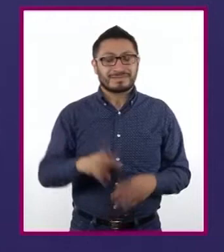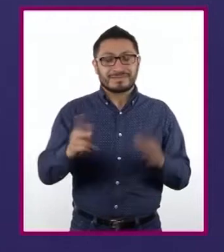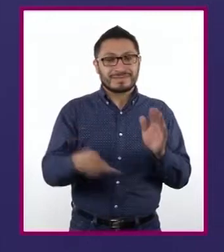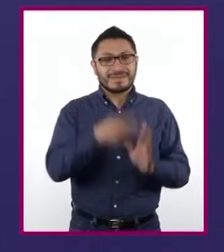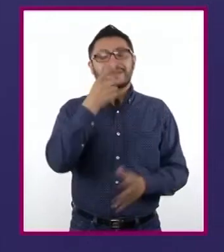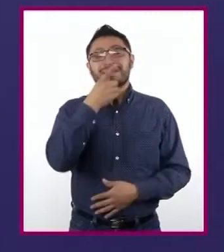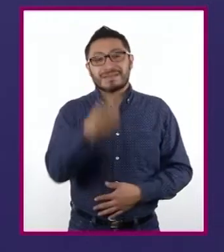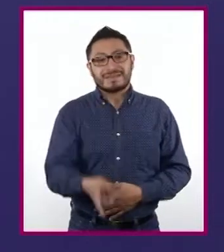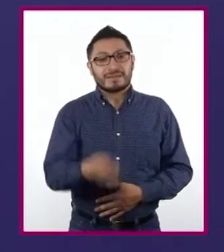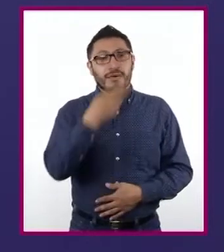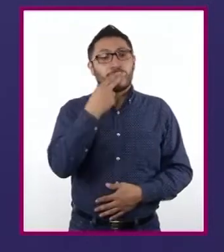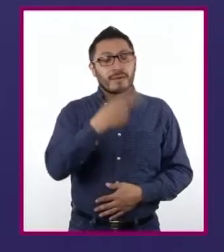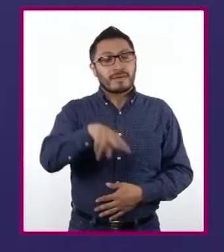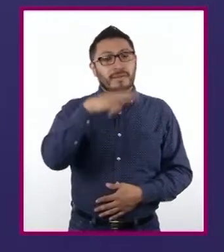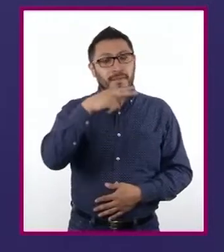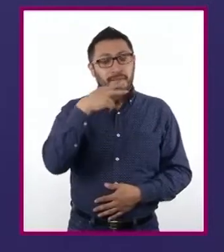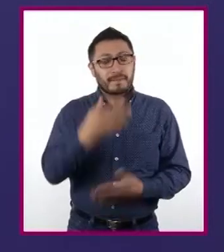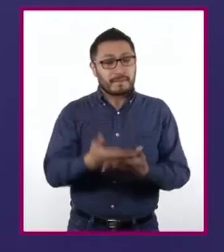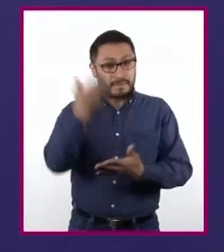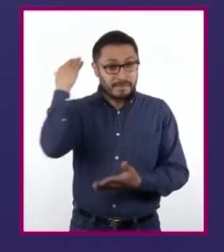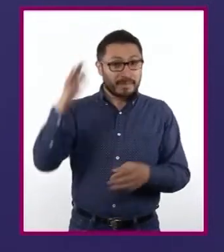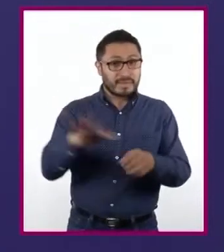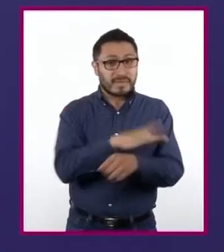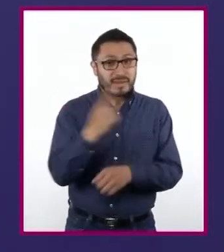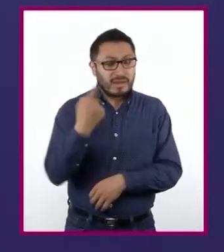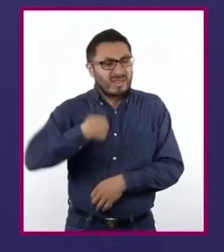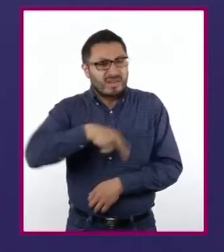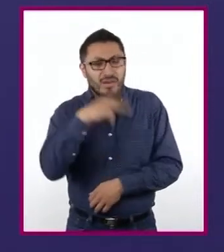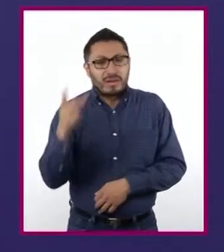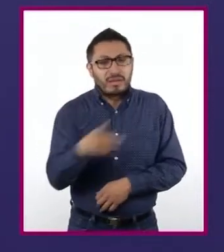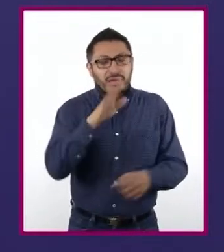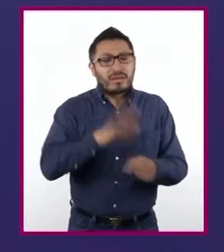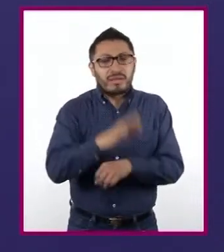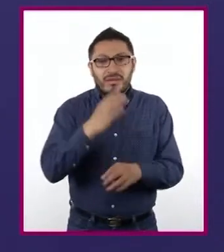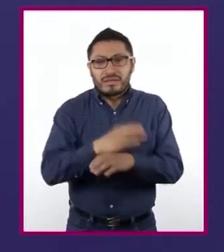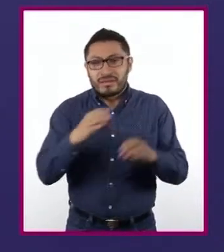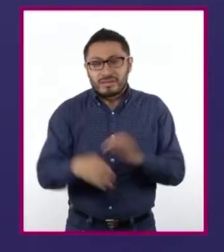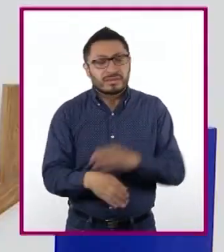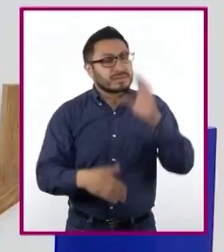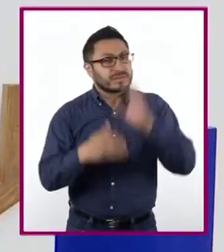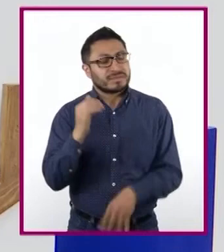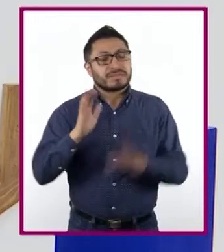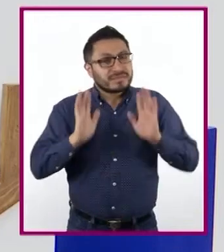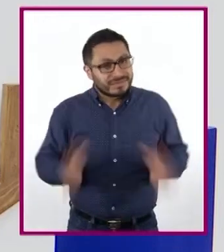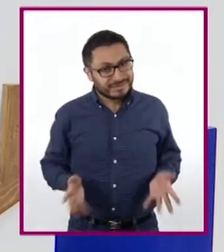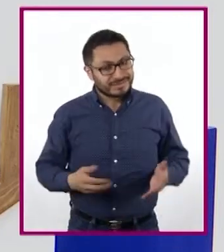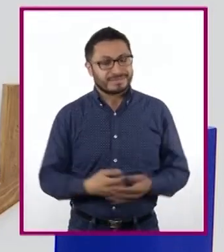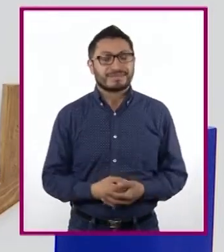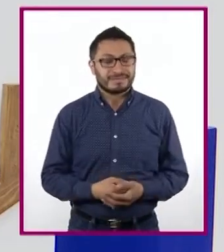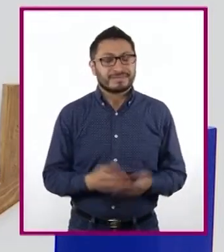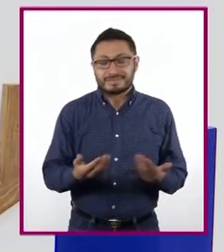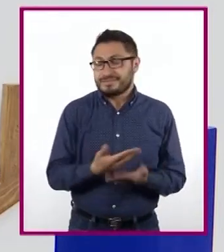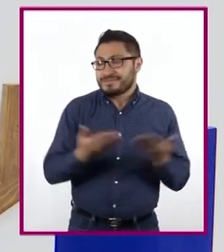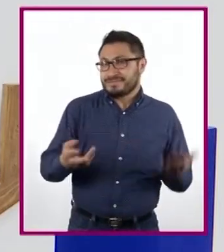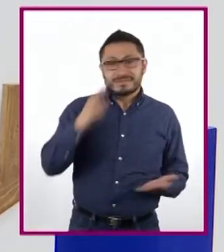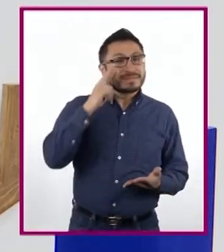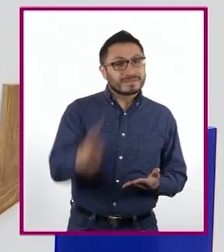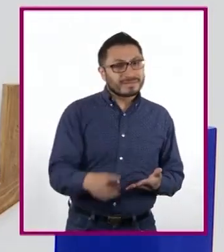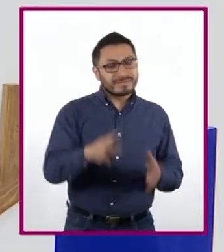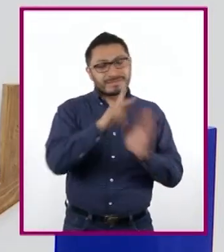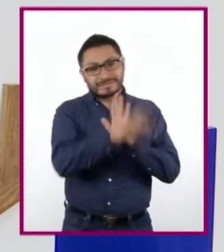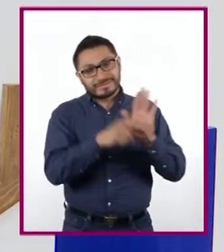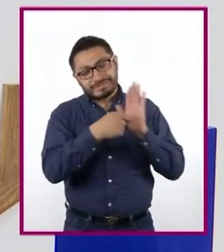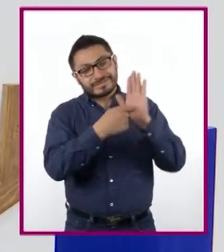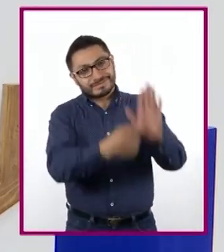Reiteramos, usamos este verbo porque estamos preguntando por acciones terminadas. Ahora veamos el siguiente